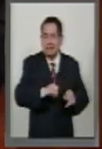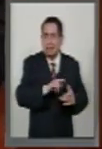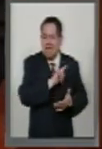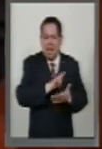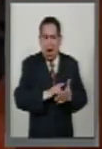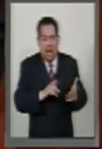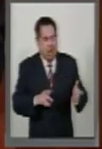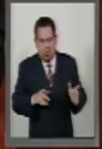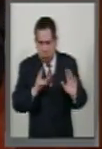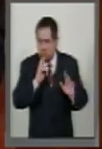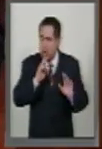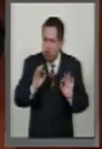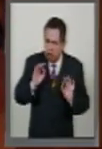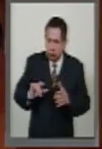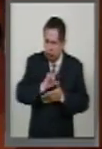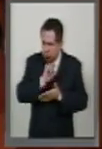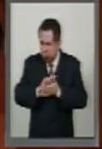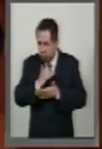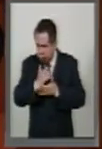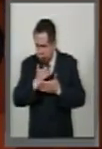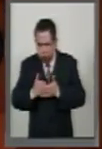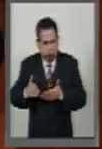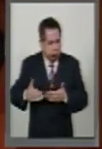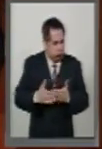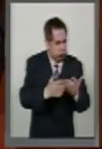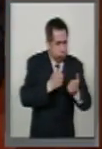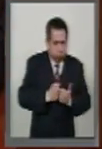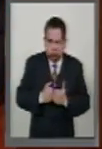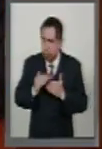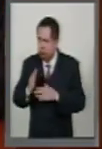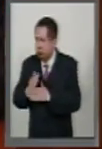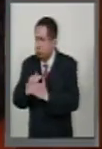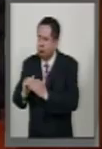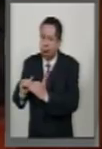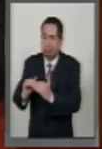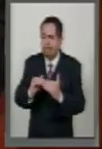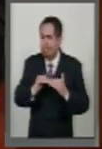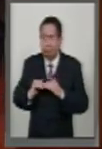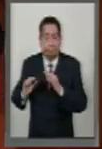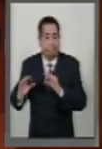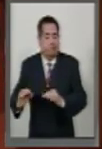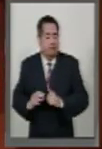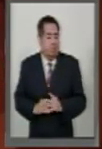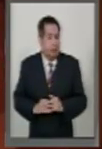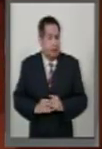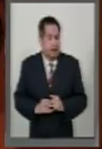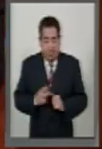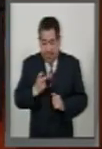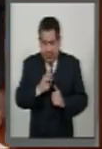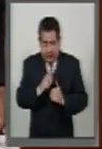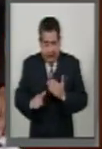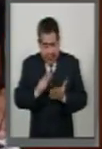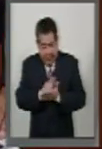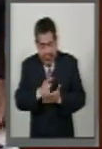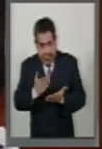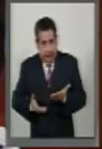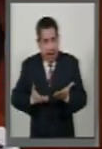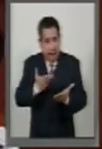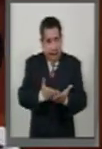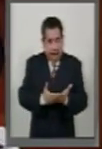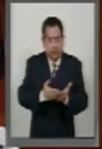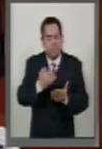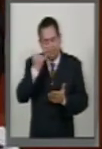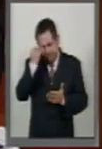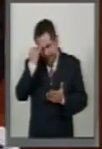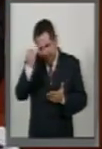a nuestra nación y desde luego a nivel global. Con esta reforma se reconocen y adicionan